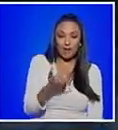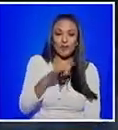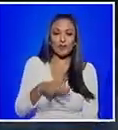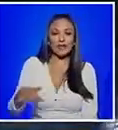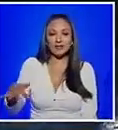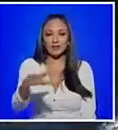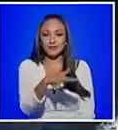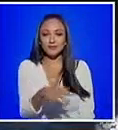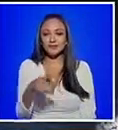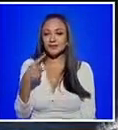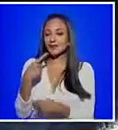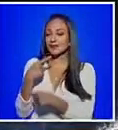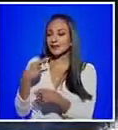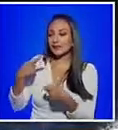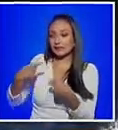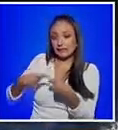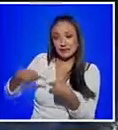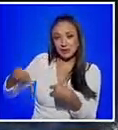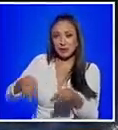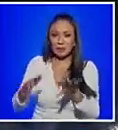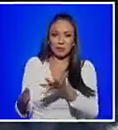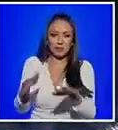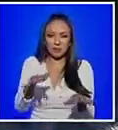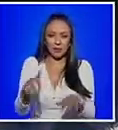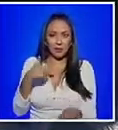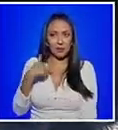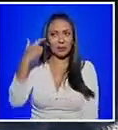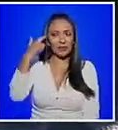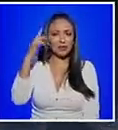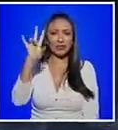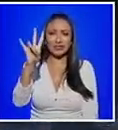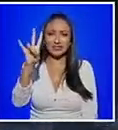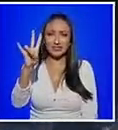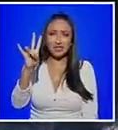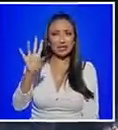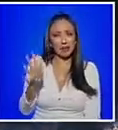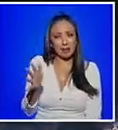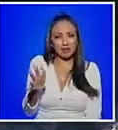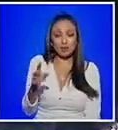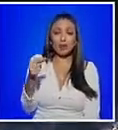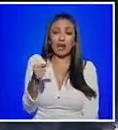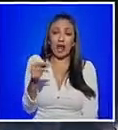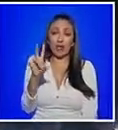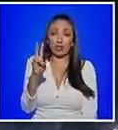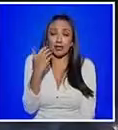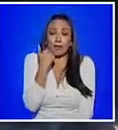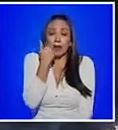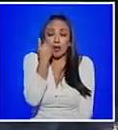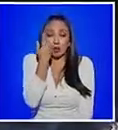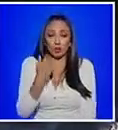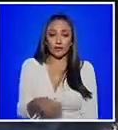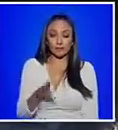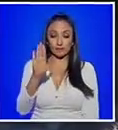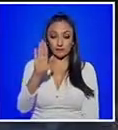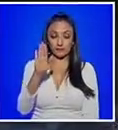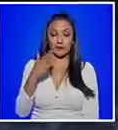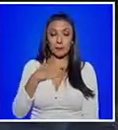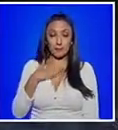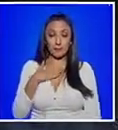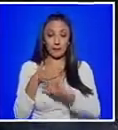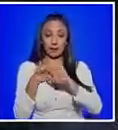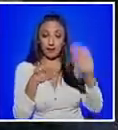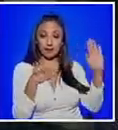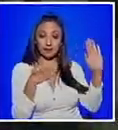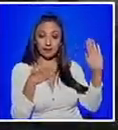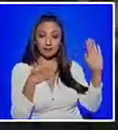haber mucho frío aquí en Quito. Yo creo que estamos más o menos a unos 7 grados. Y déjenme indicarles algo. A mi derecha tengo el Cotopaxi.